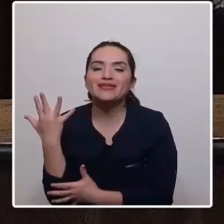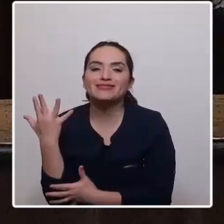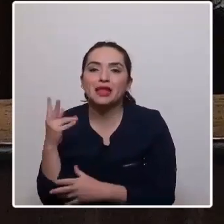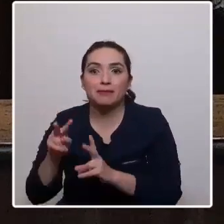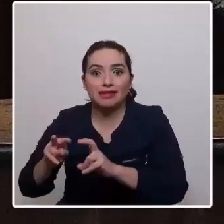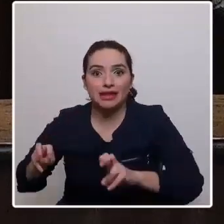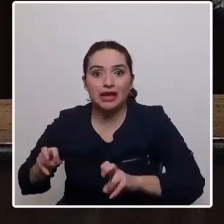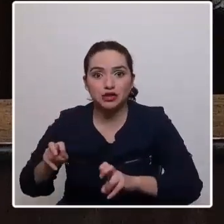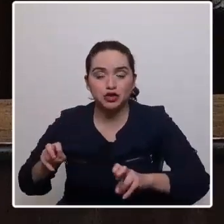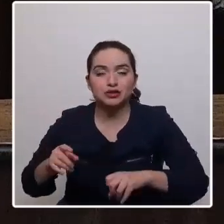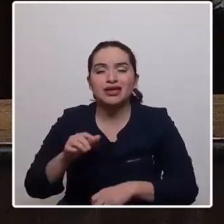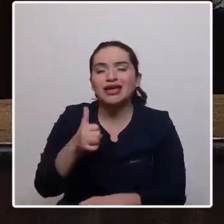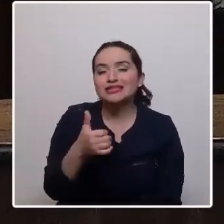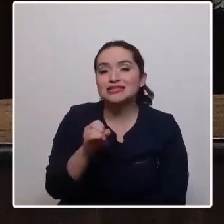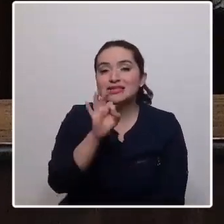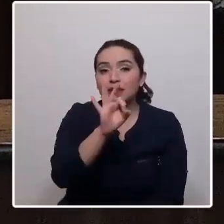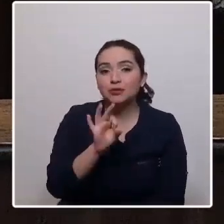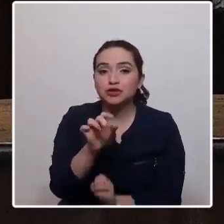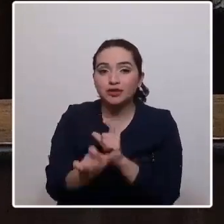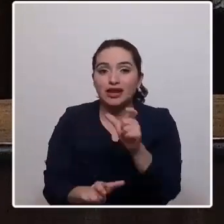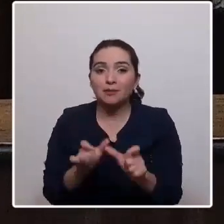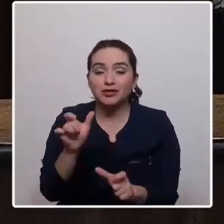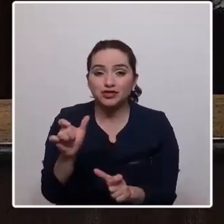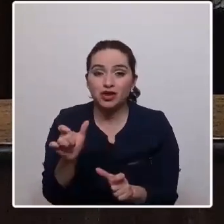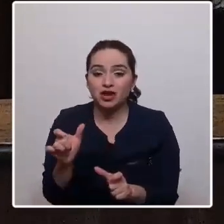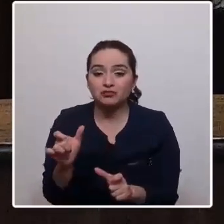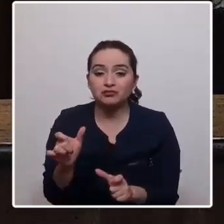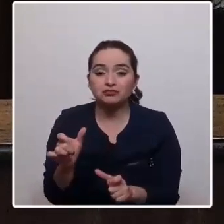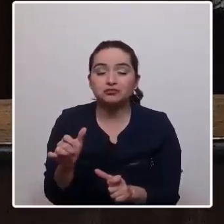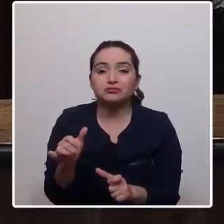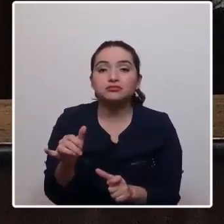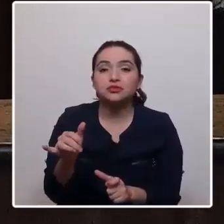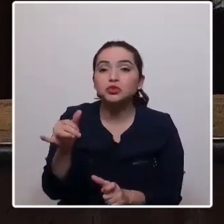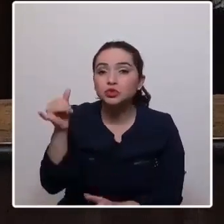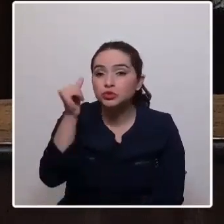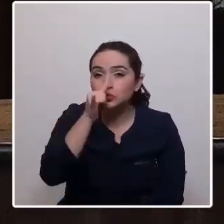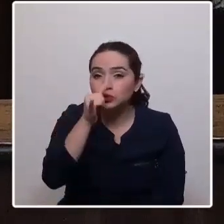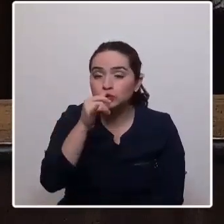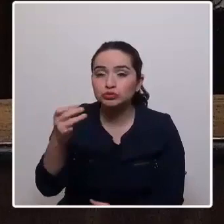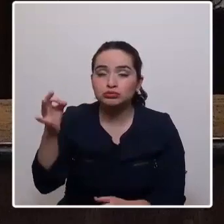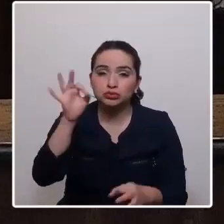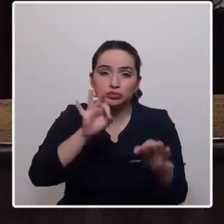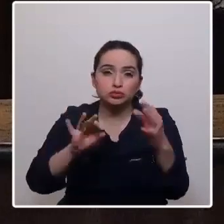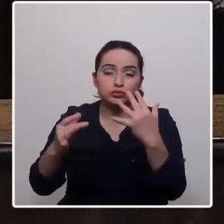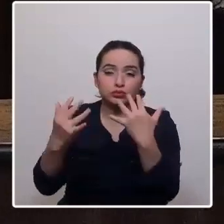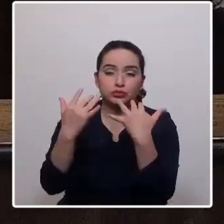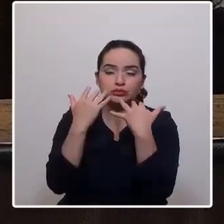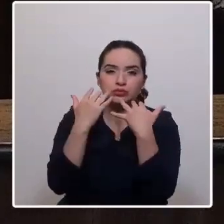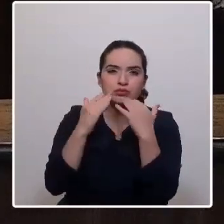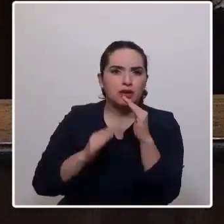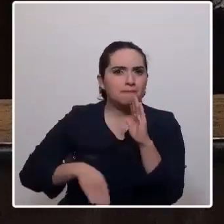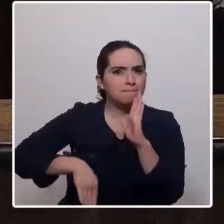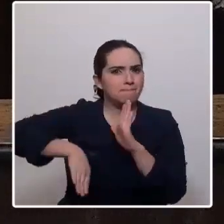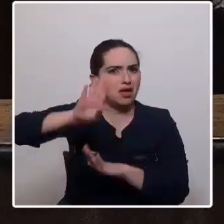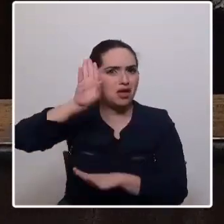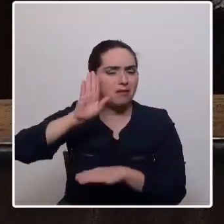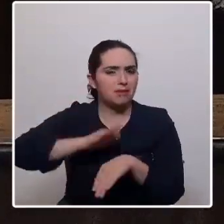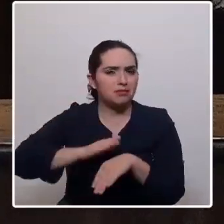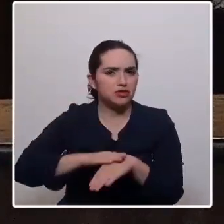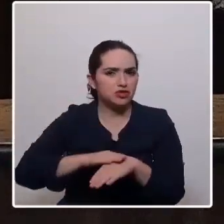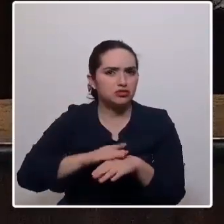del 60% de la población se encuentra expuesta a concentraciones de material particulado superior a lo permitido por la regulación